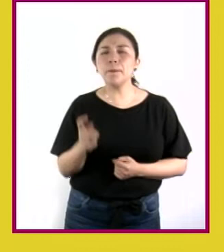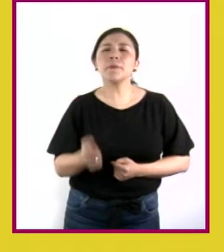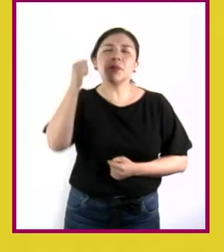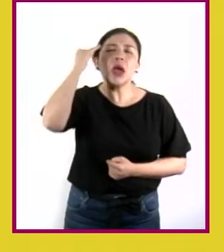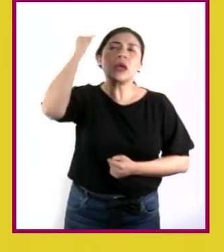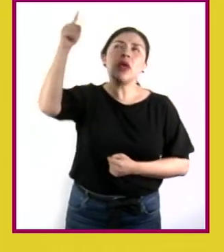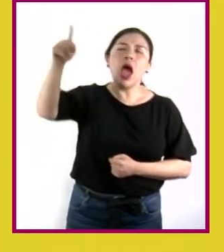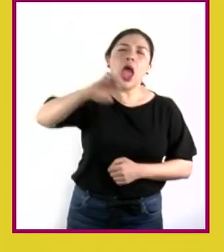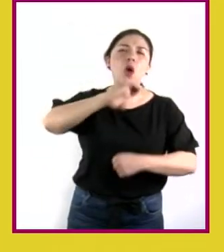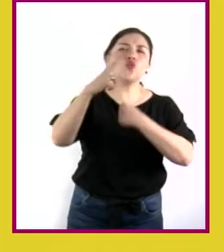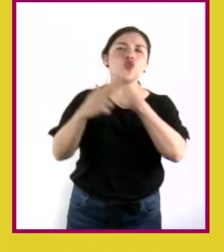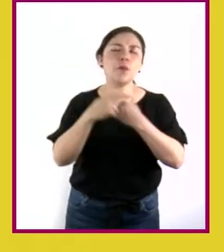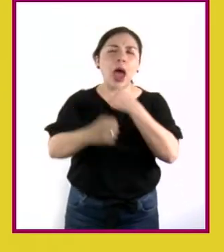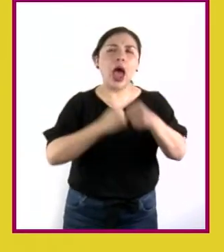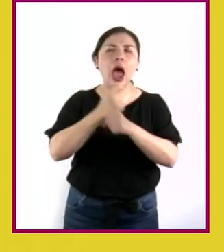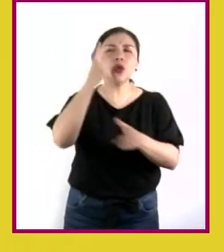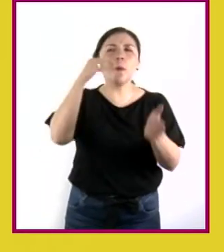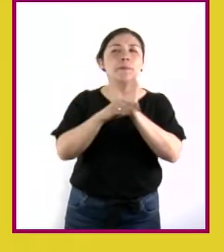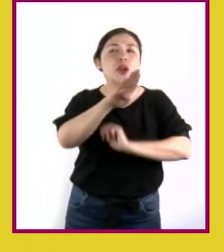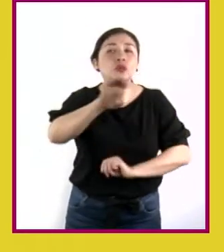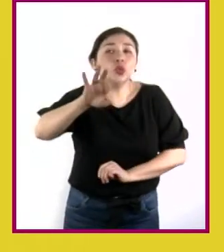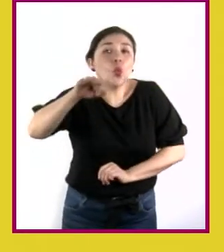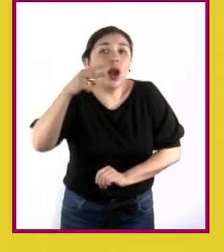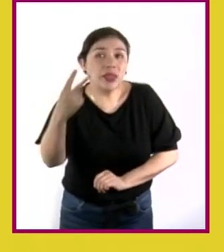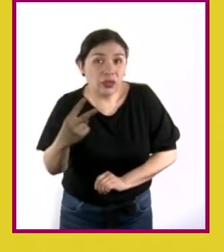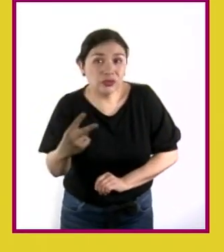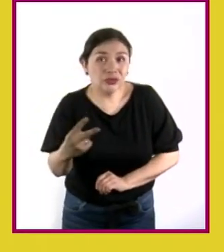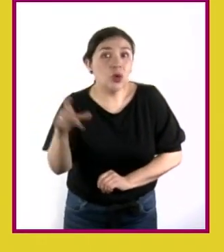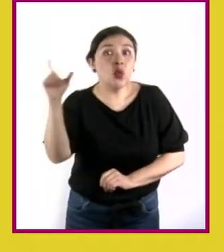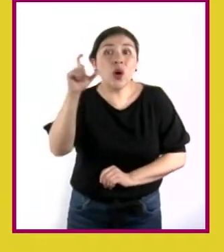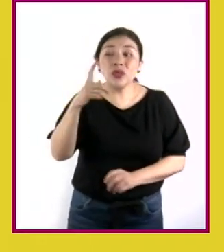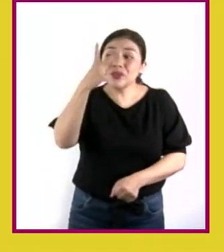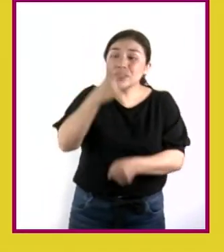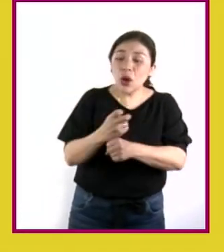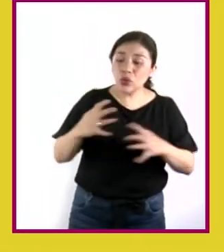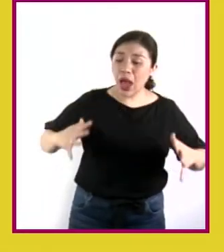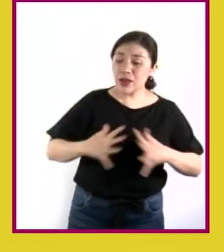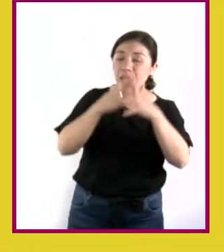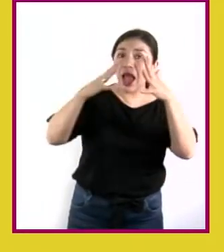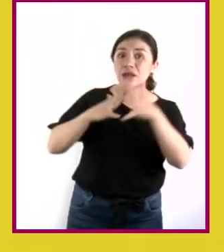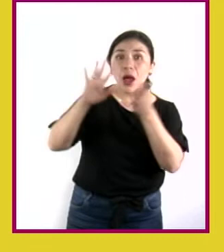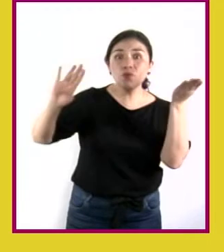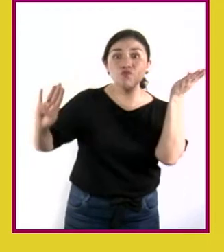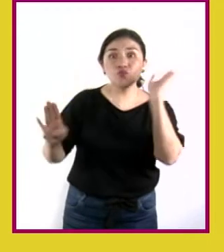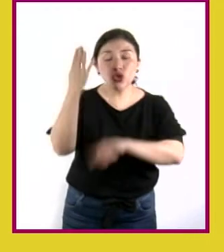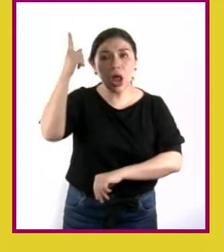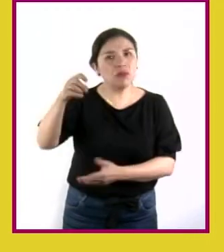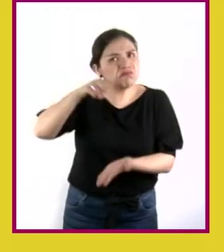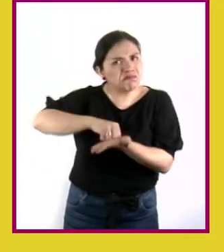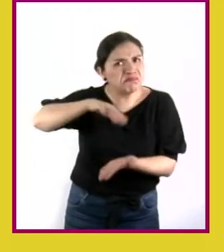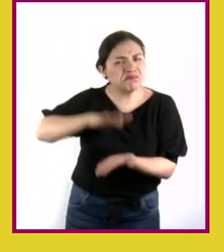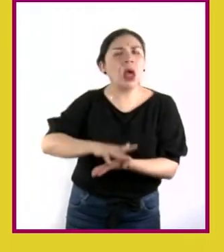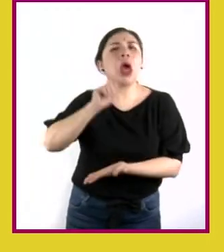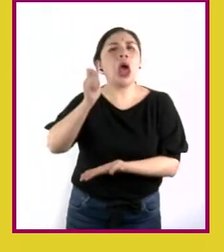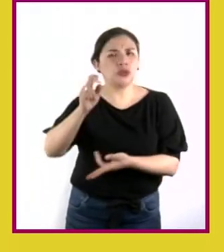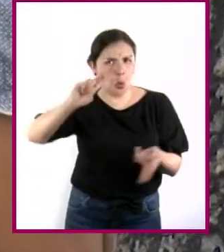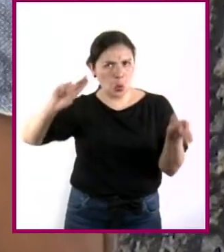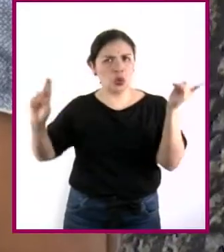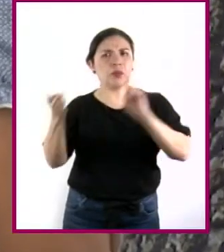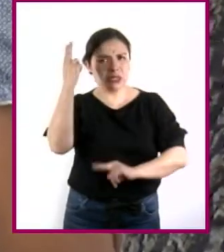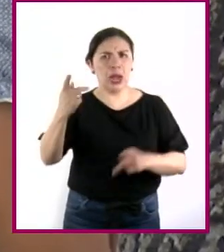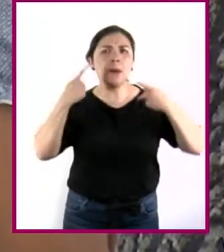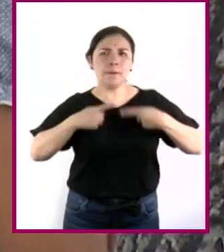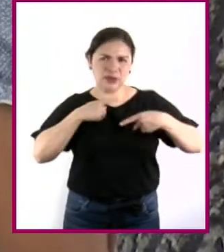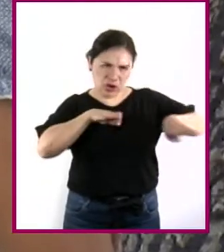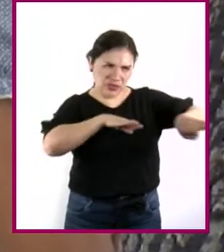en 1942, fíjate, en plena Segunda Guerra Mundial. Este modelo es universal. Y si bien los